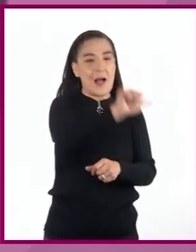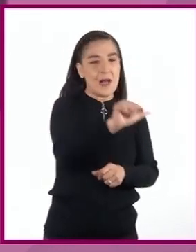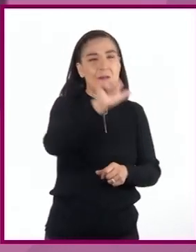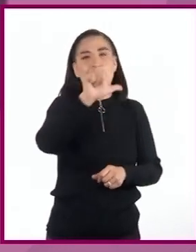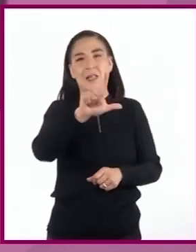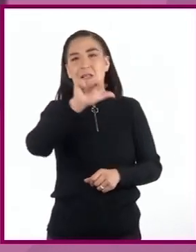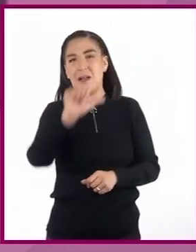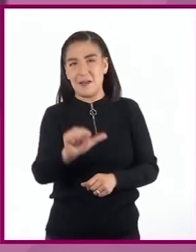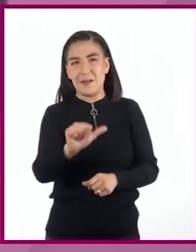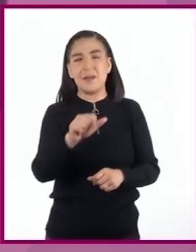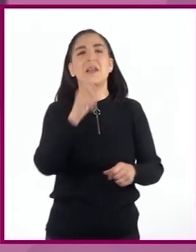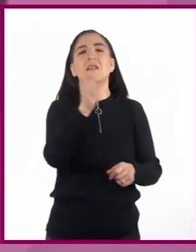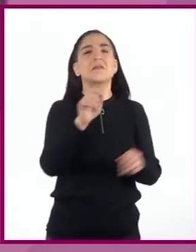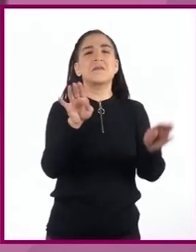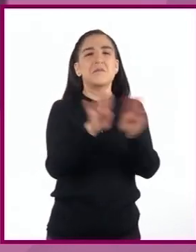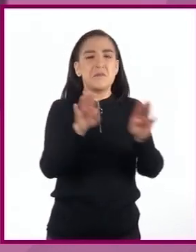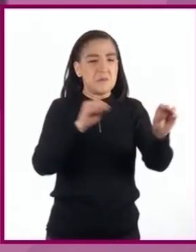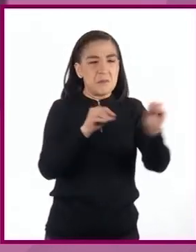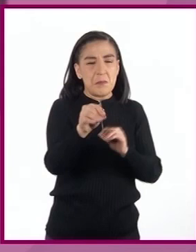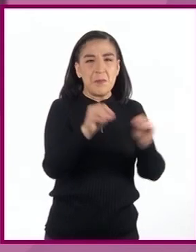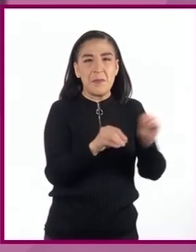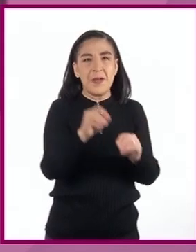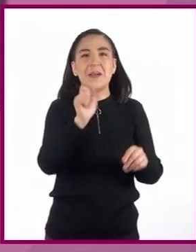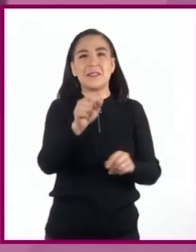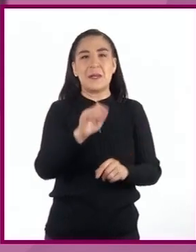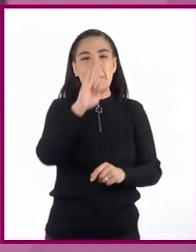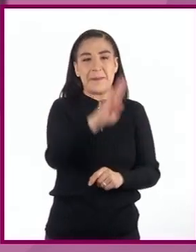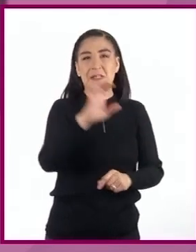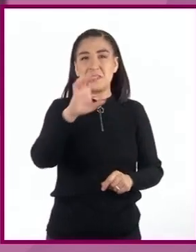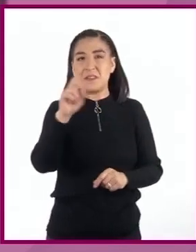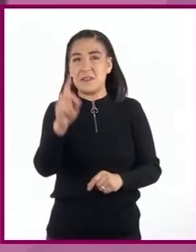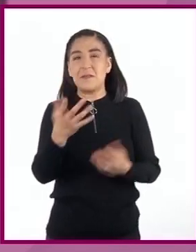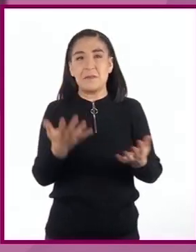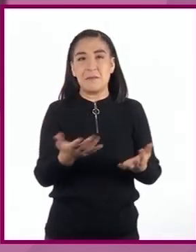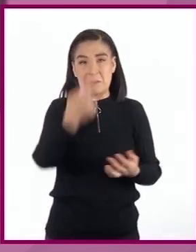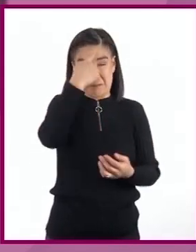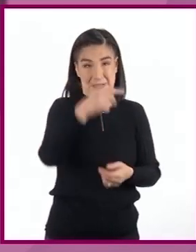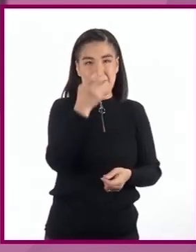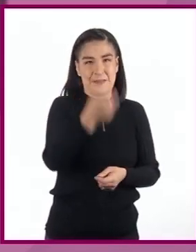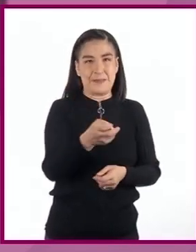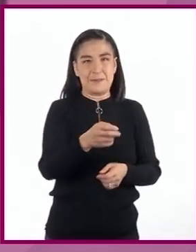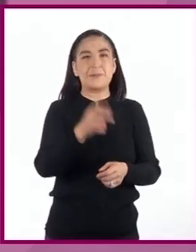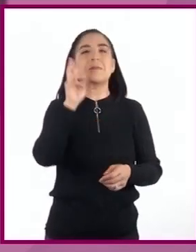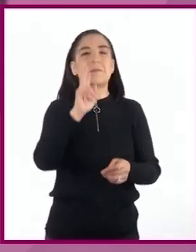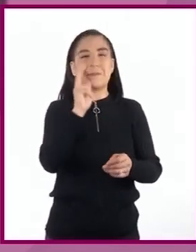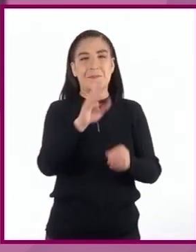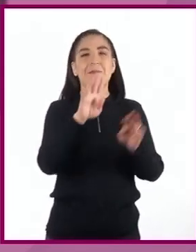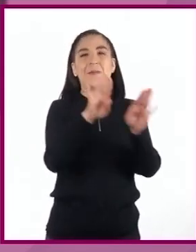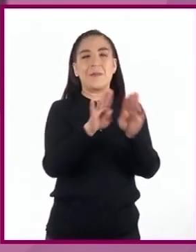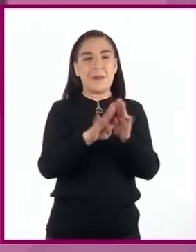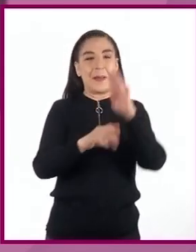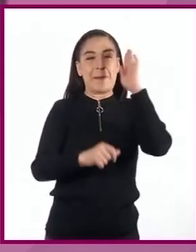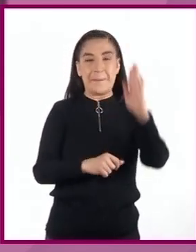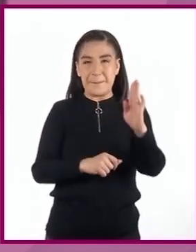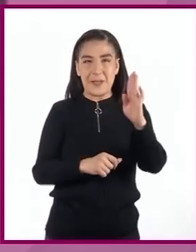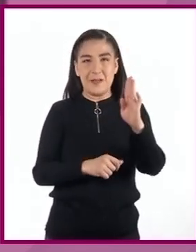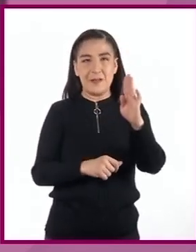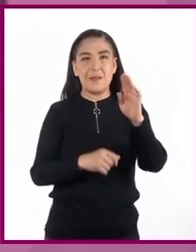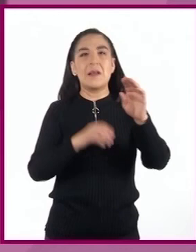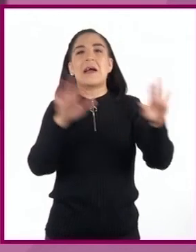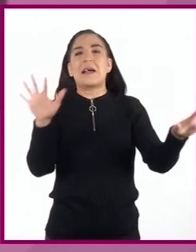pasaría si movemos uno de los vértices del triángulo BCD? Para ello, seleccionamos el vértice B y